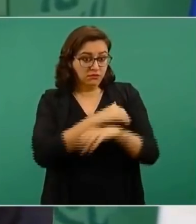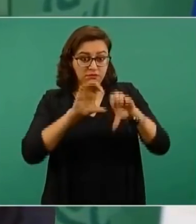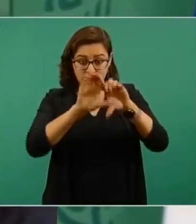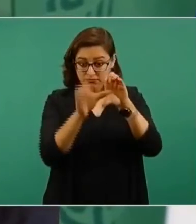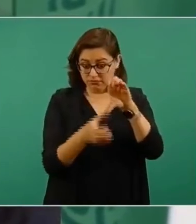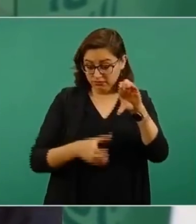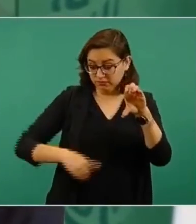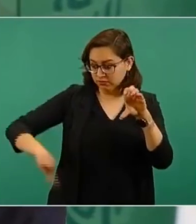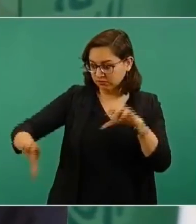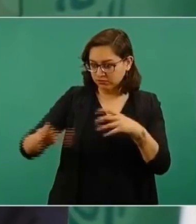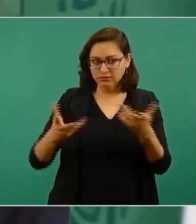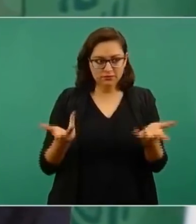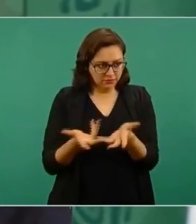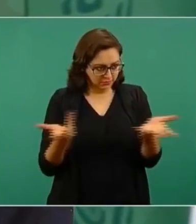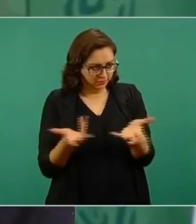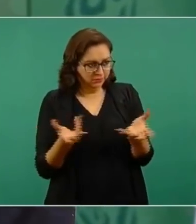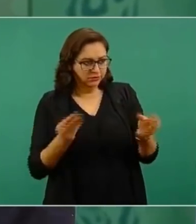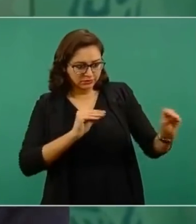ductos.